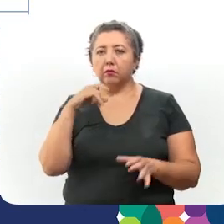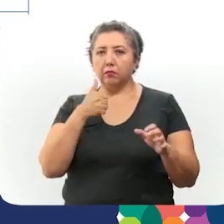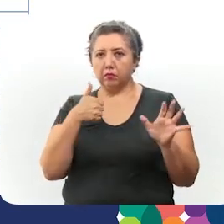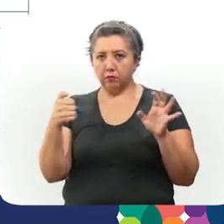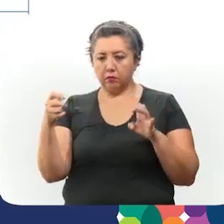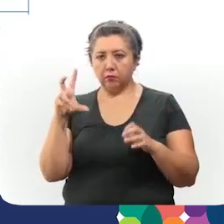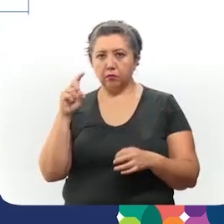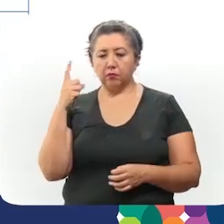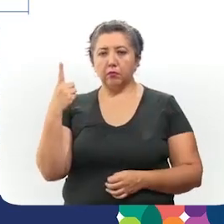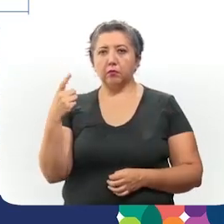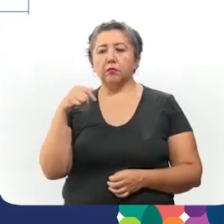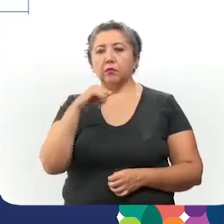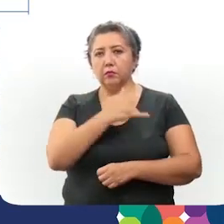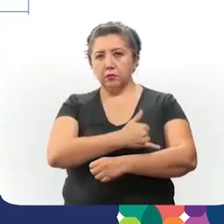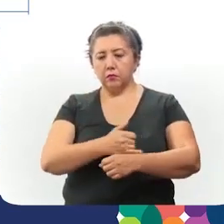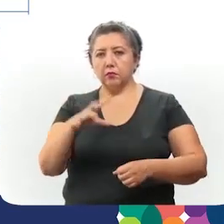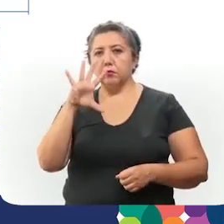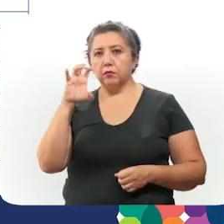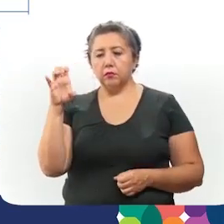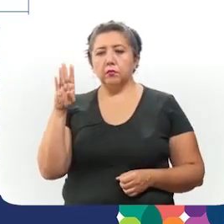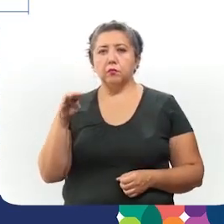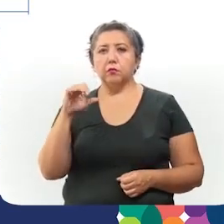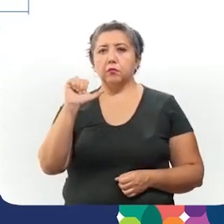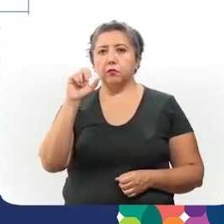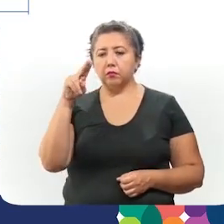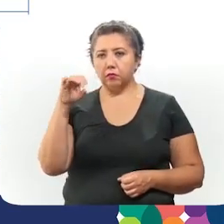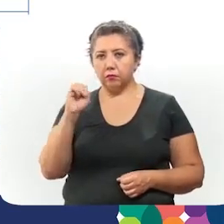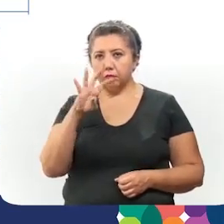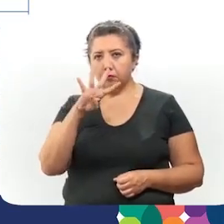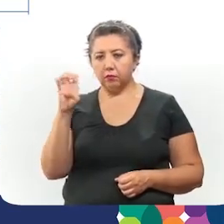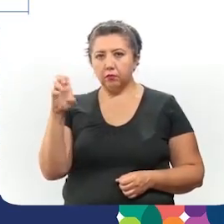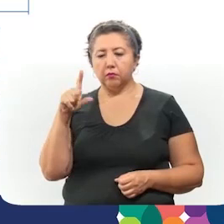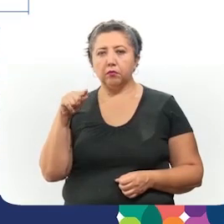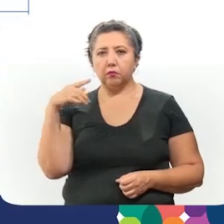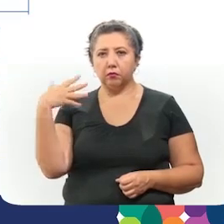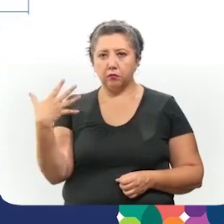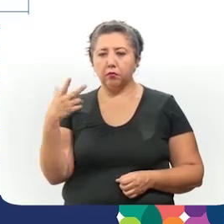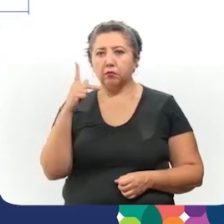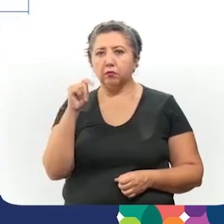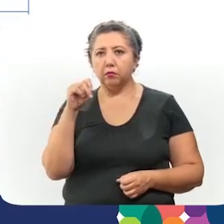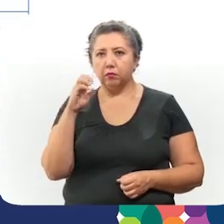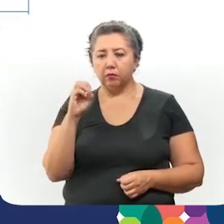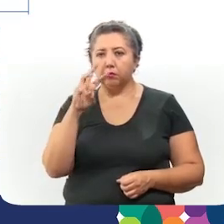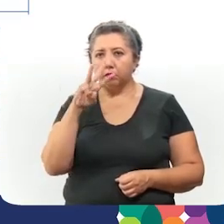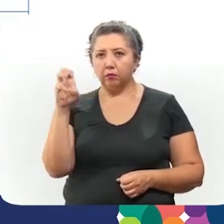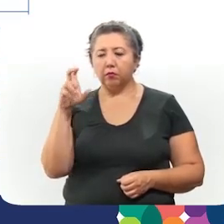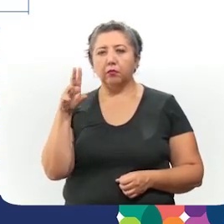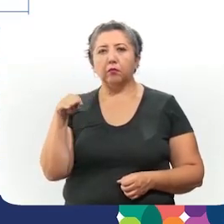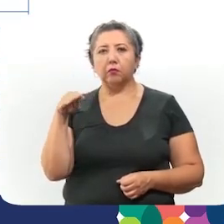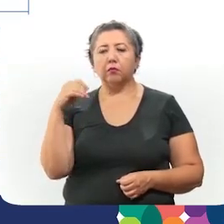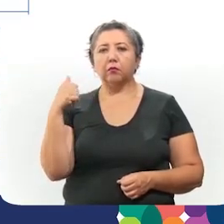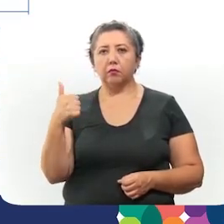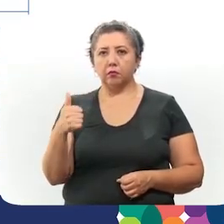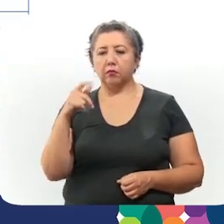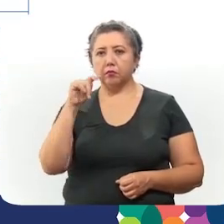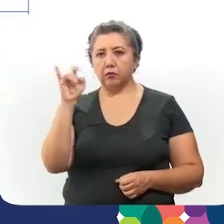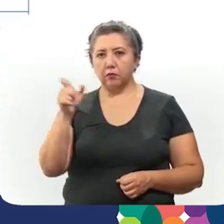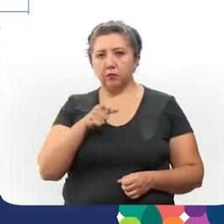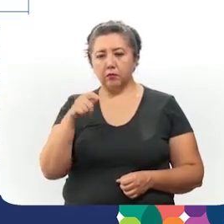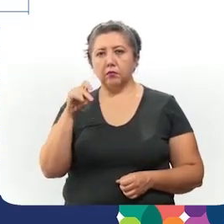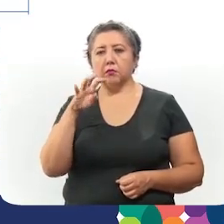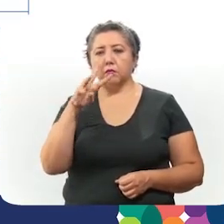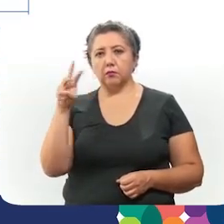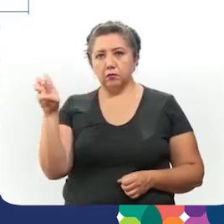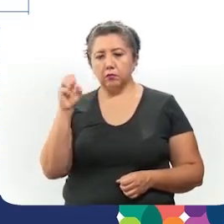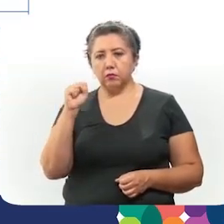631, Izamal, 590, Acanqué, 475, Peto, 396, Tixcocop,